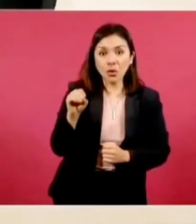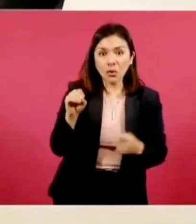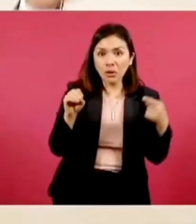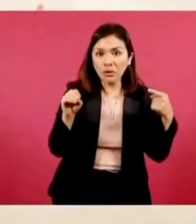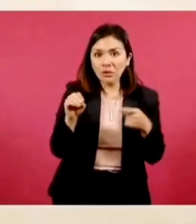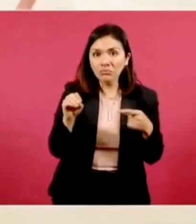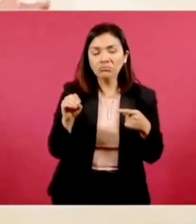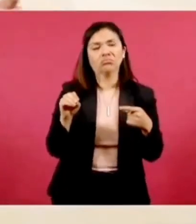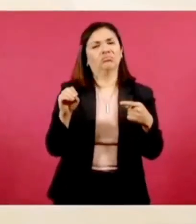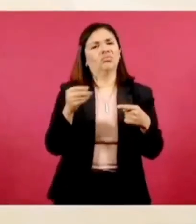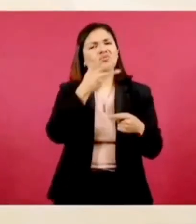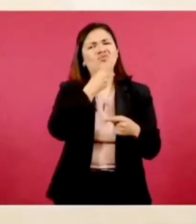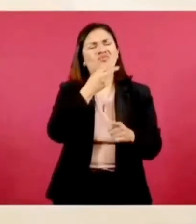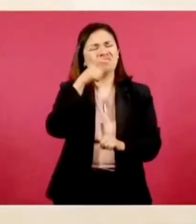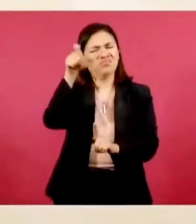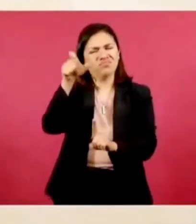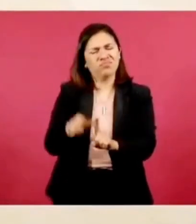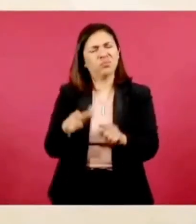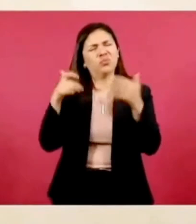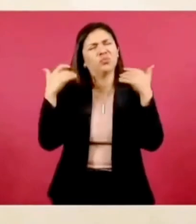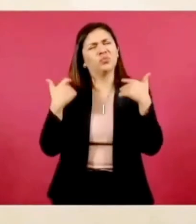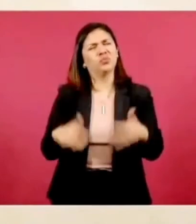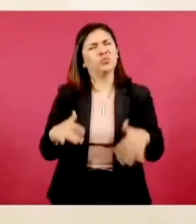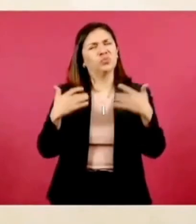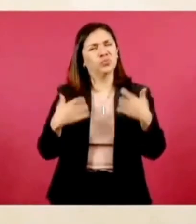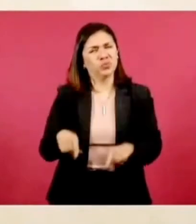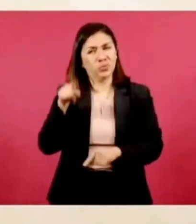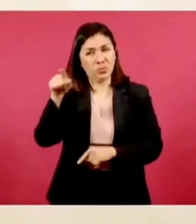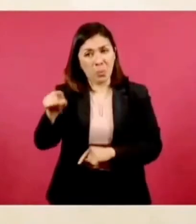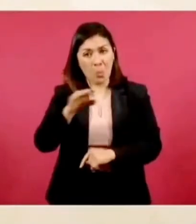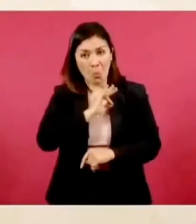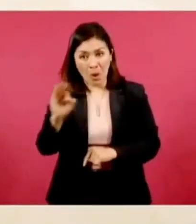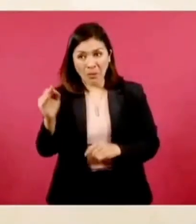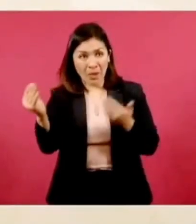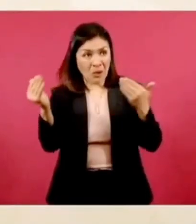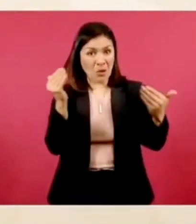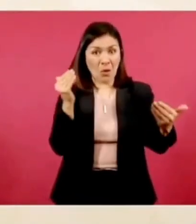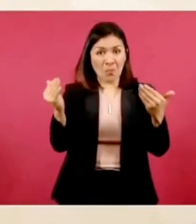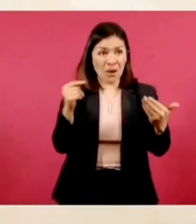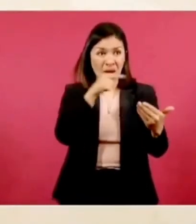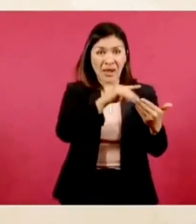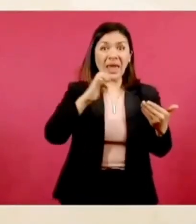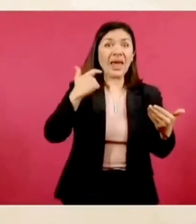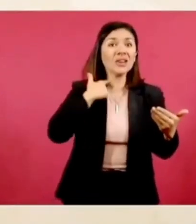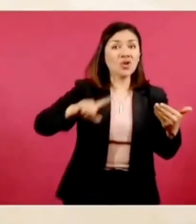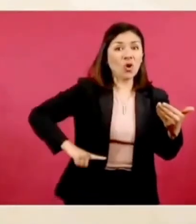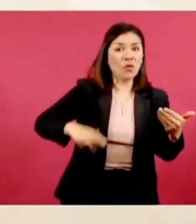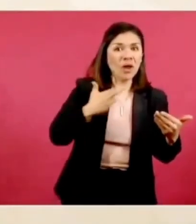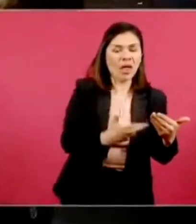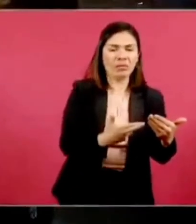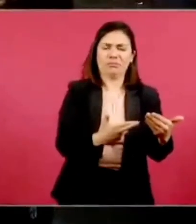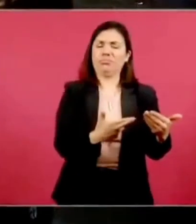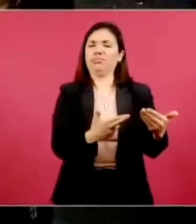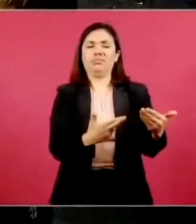es un hombre íntegro, ¿cómo se va a comparar con el gobernador anterior?